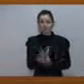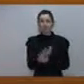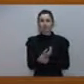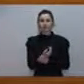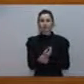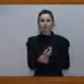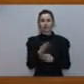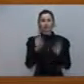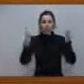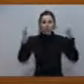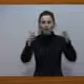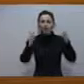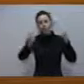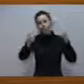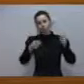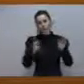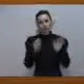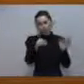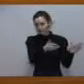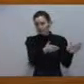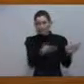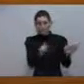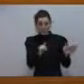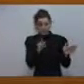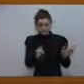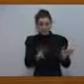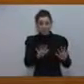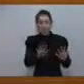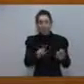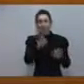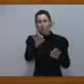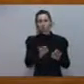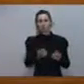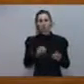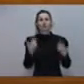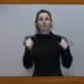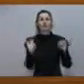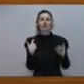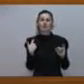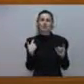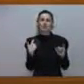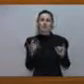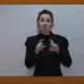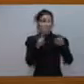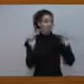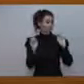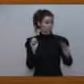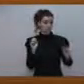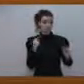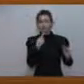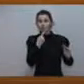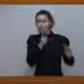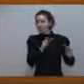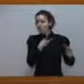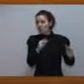el foco en otro sitio, que lo tendrá. Cada uno tiene su alícuota de responsabilidad. La empresa tiene la suya. Nadie la niega. Yo no la